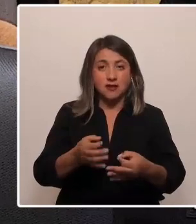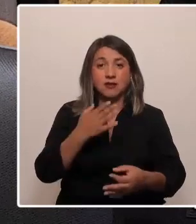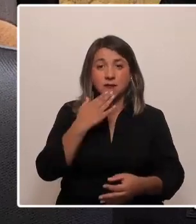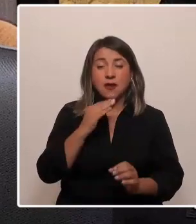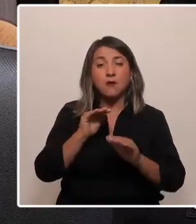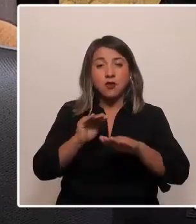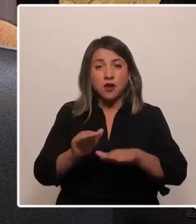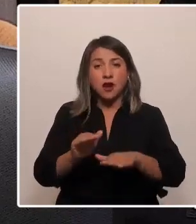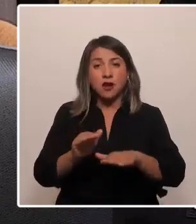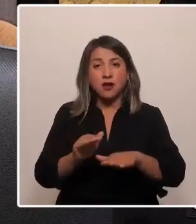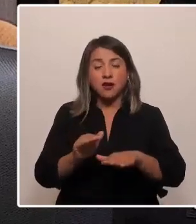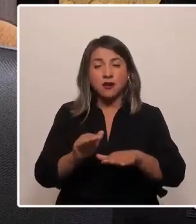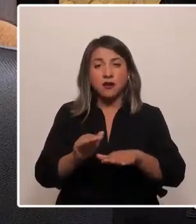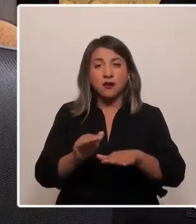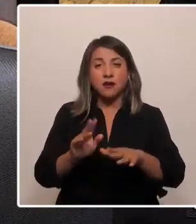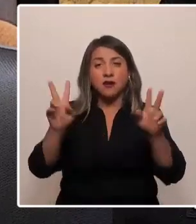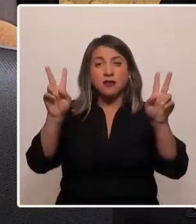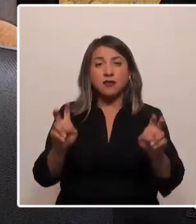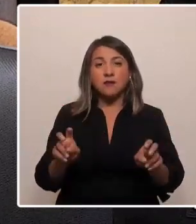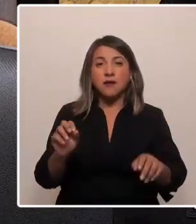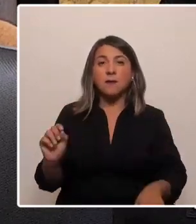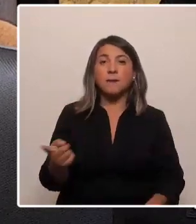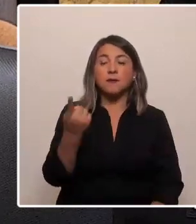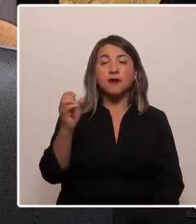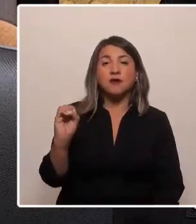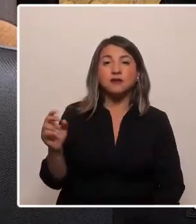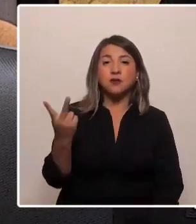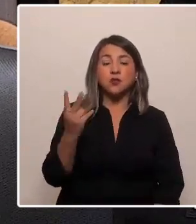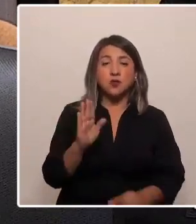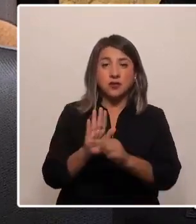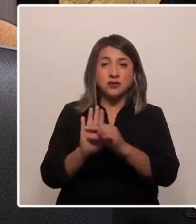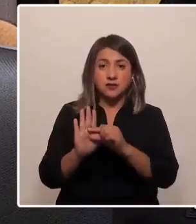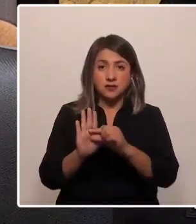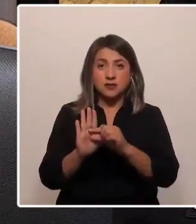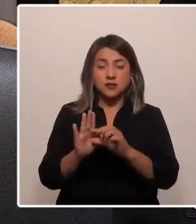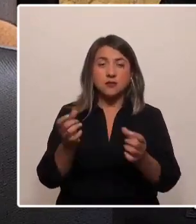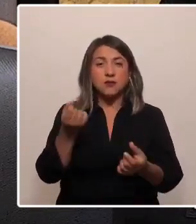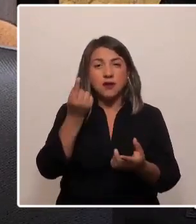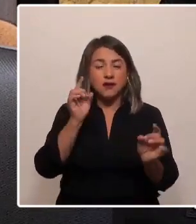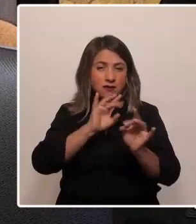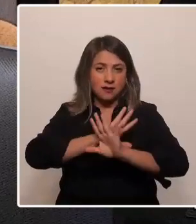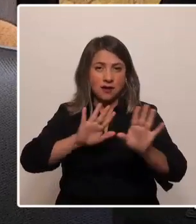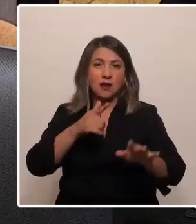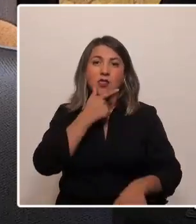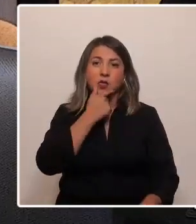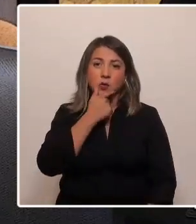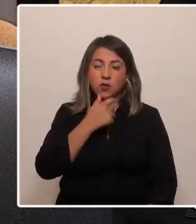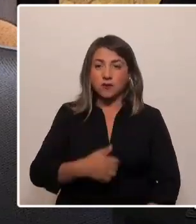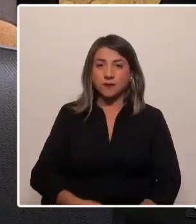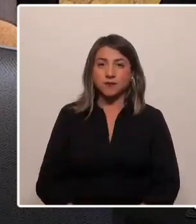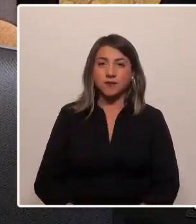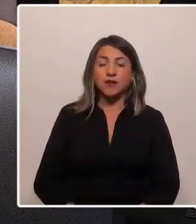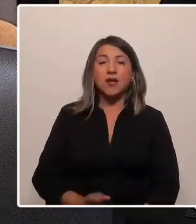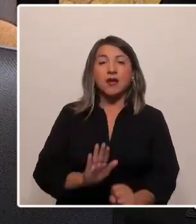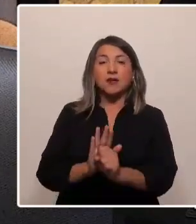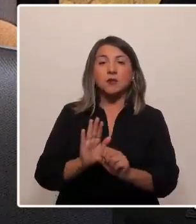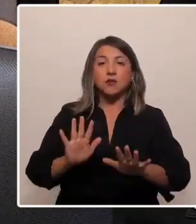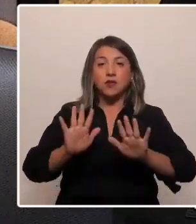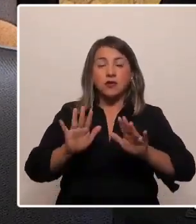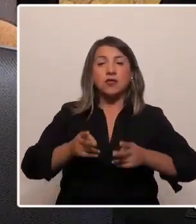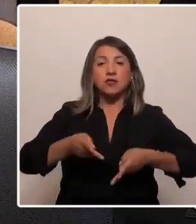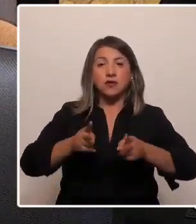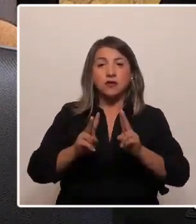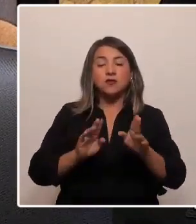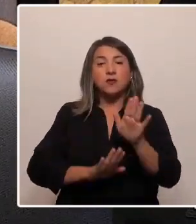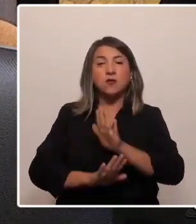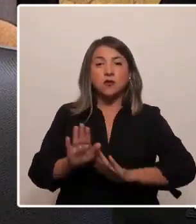las intervenciones sobre el primer y el segundo inciso, para esclarecer dudas. Sobre el artículo 10, el derecho al